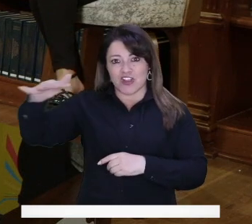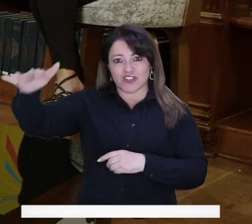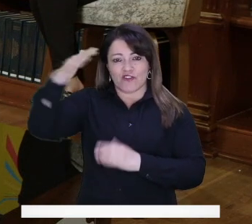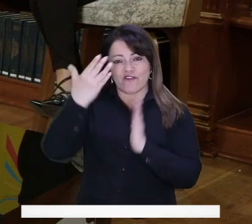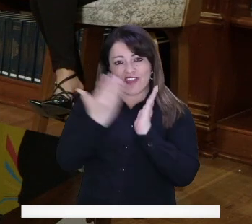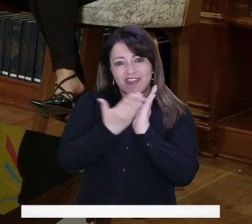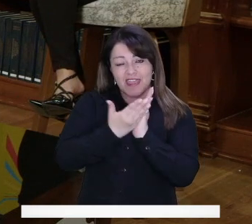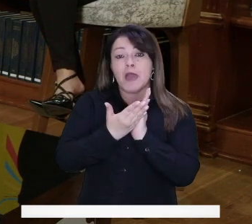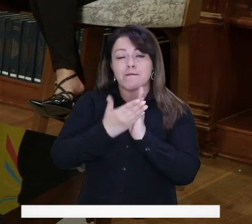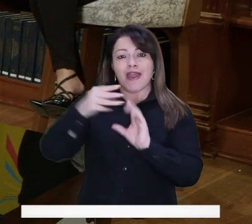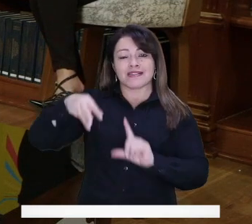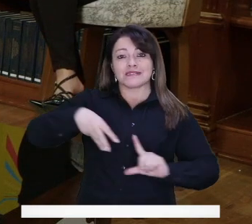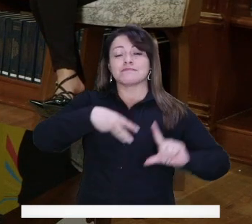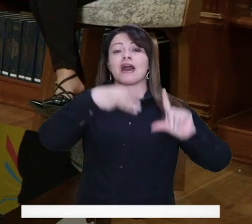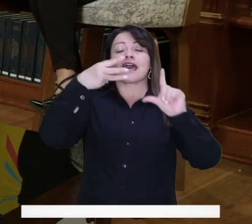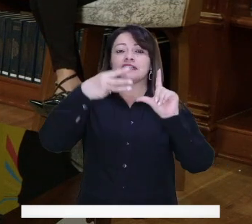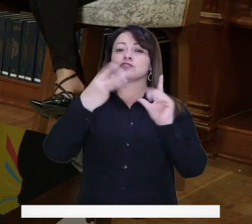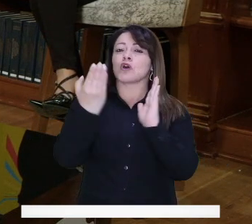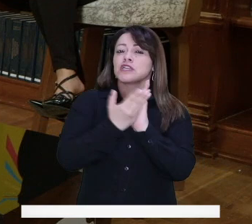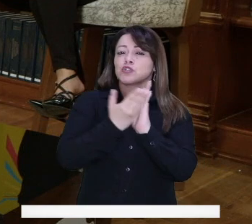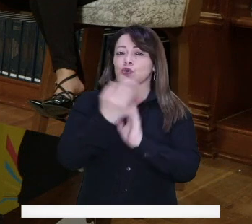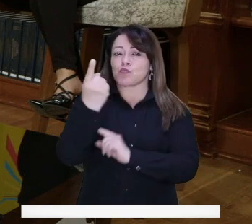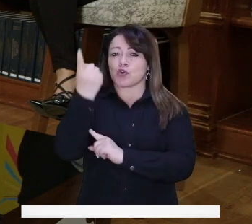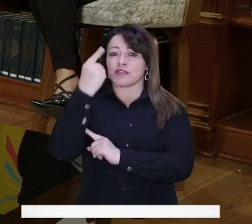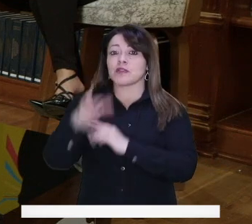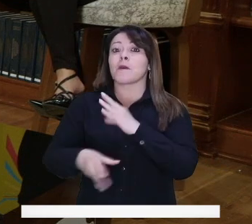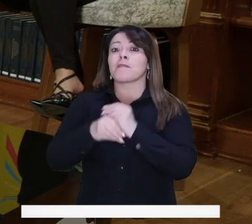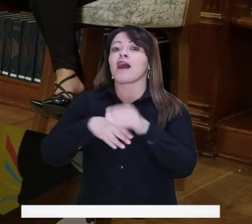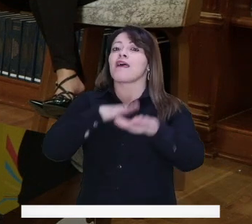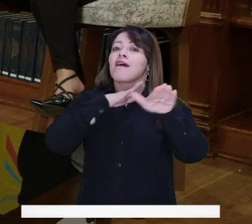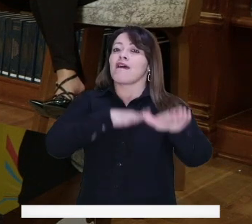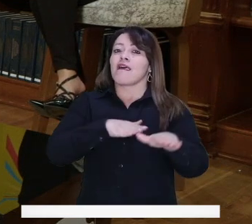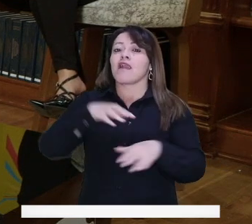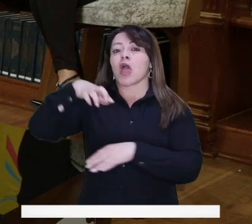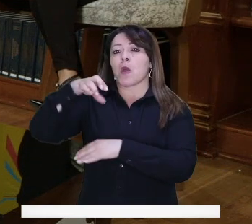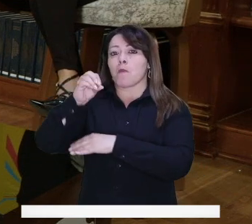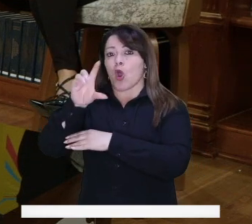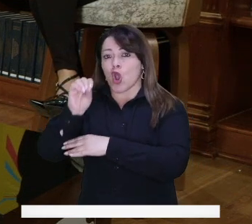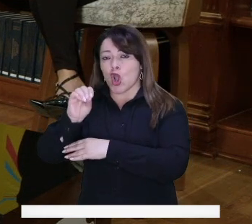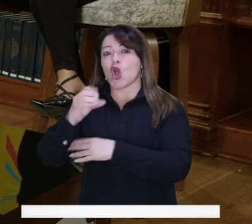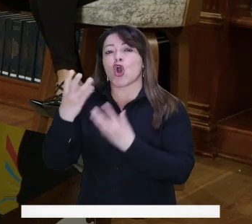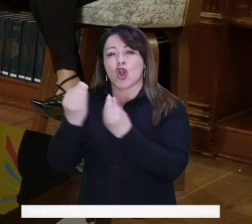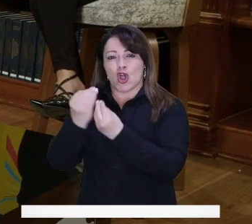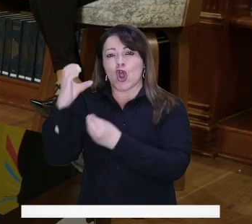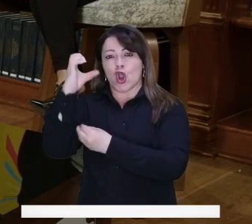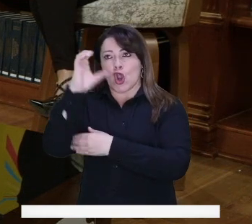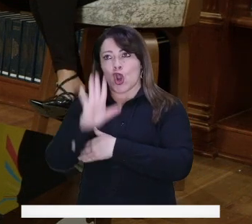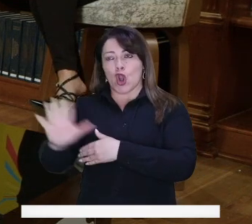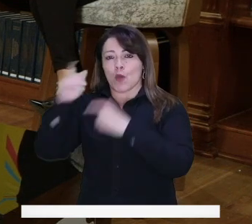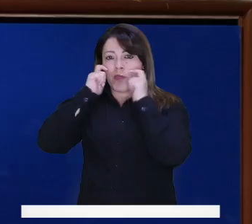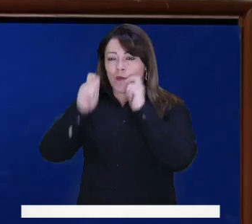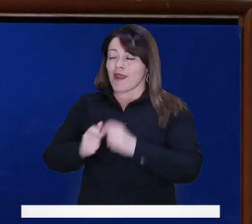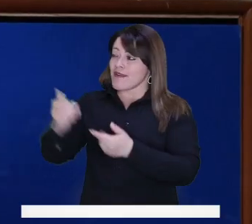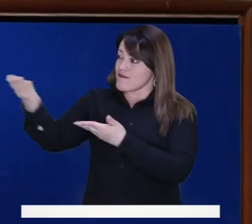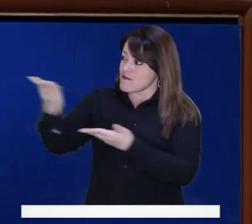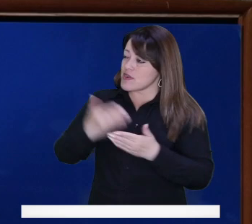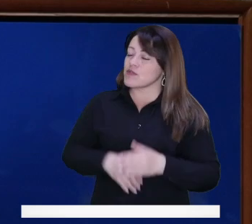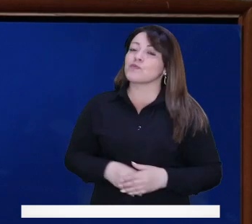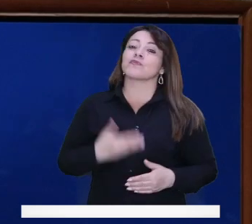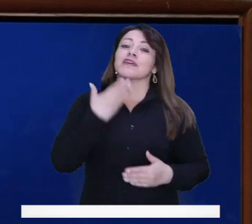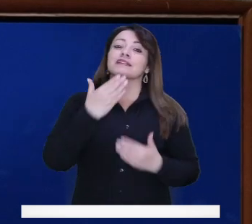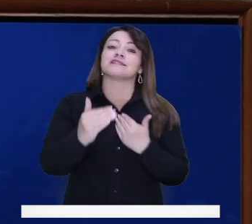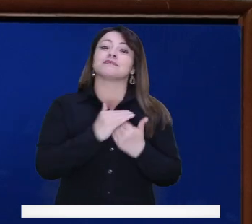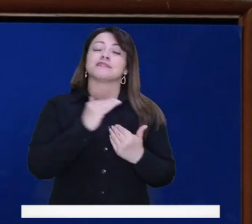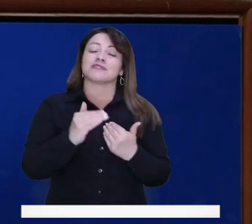con maestría en estudios políticos, fundador además del Polo Democrático y de Colombia Humana. Concejal, bienvenido.